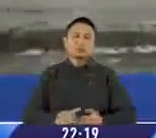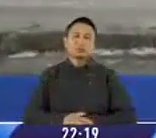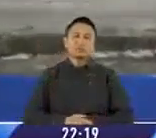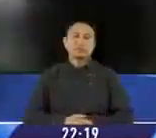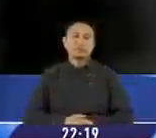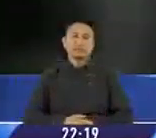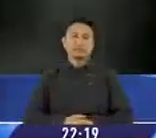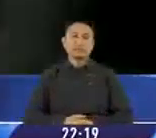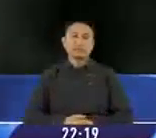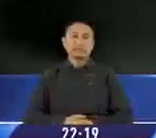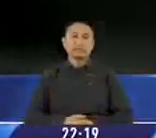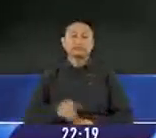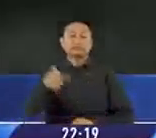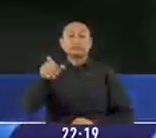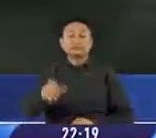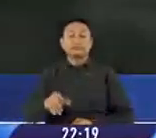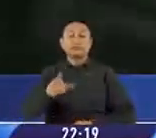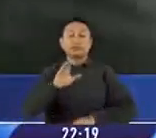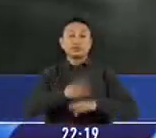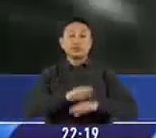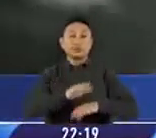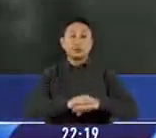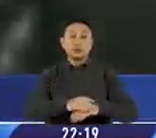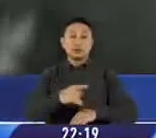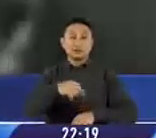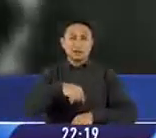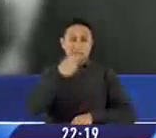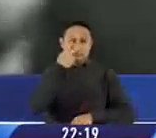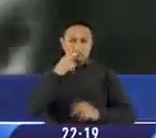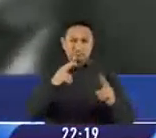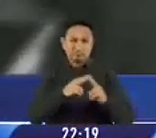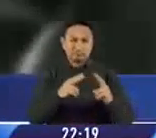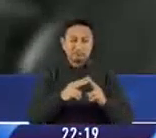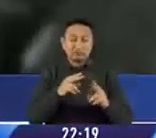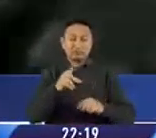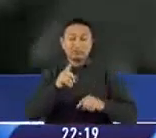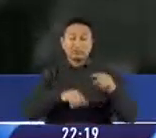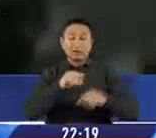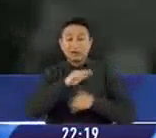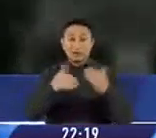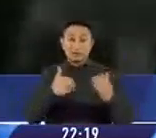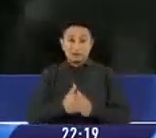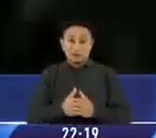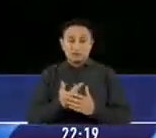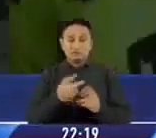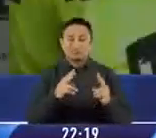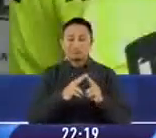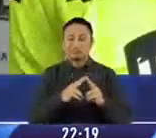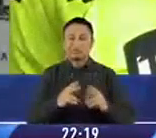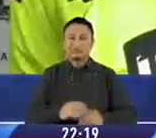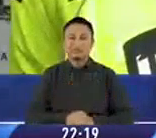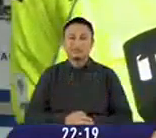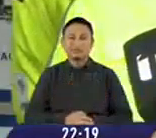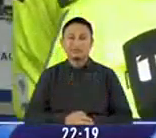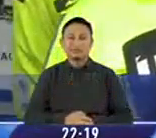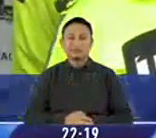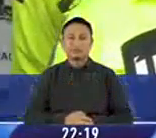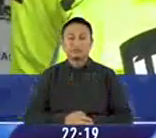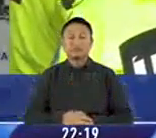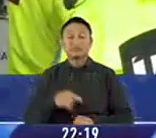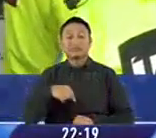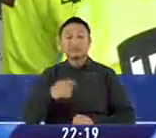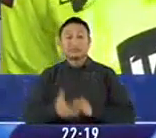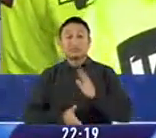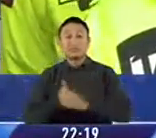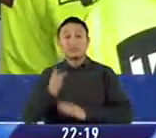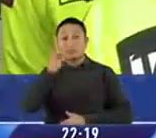profundo. El responsable de la herida está identificado, todos los amigos de copas lo conocen. Le rescataron y se trasladaron al